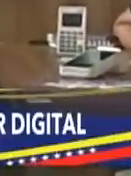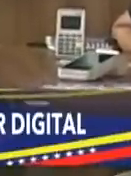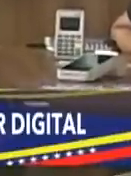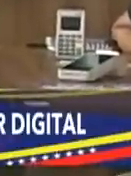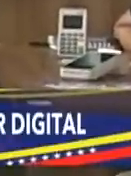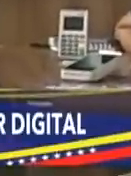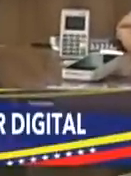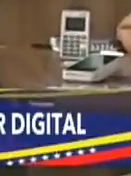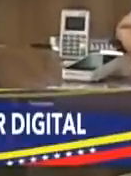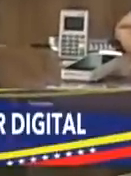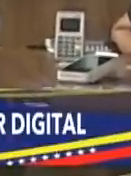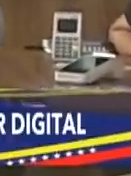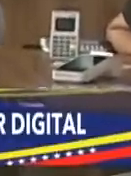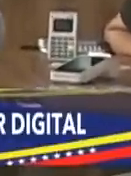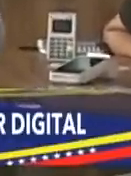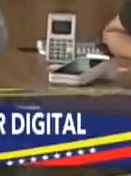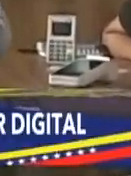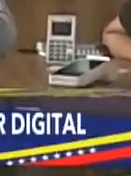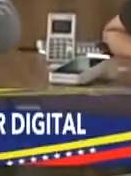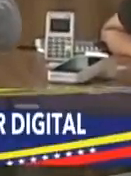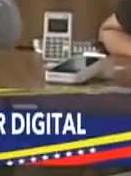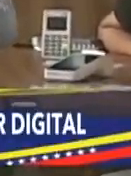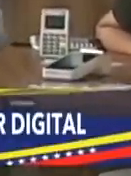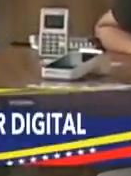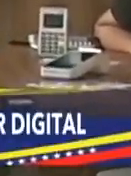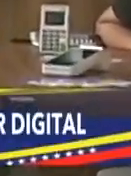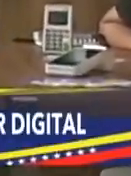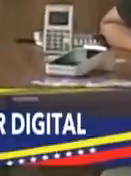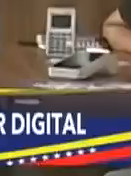mi señora y yo realizamos para